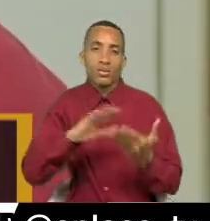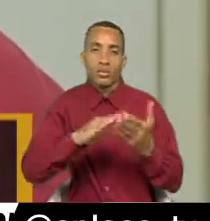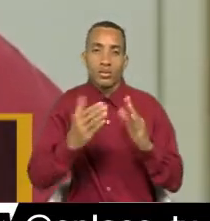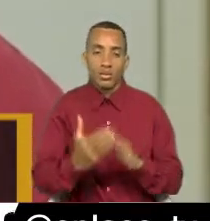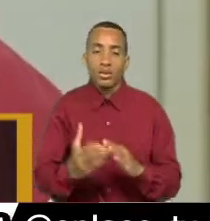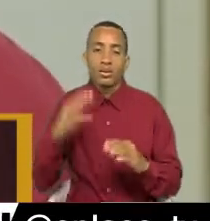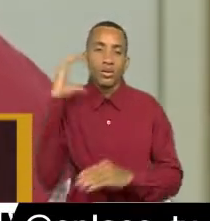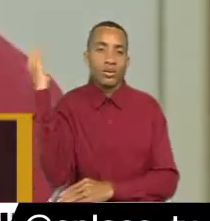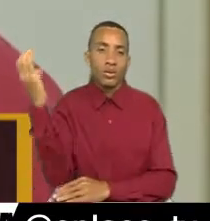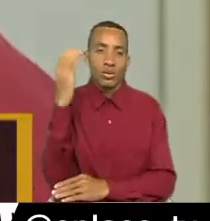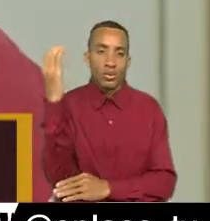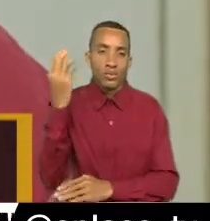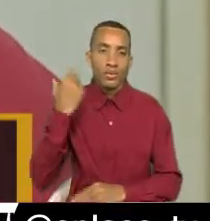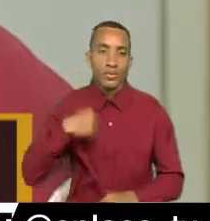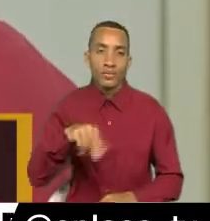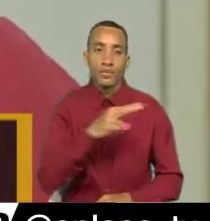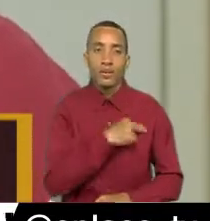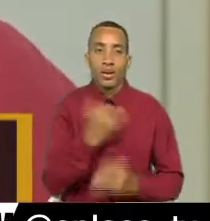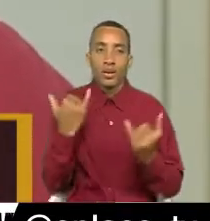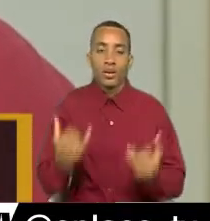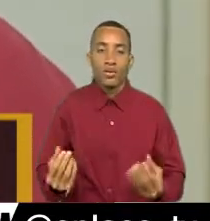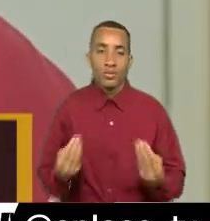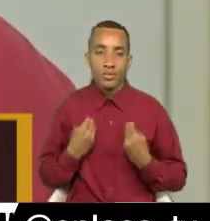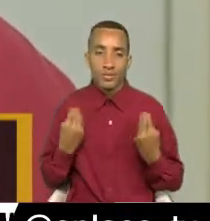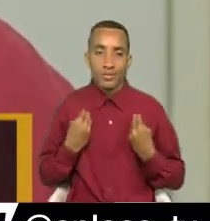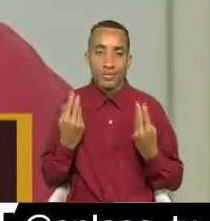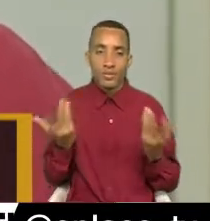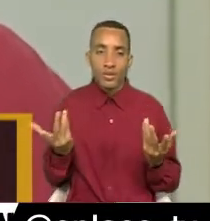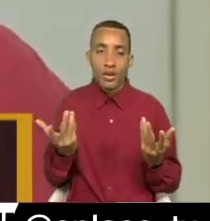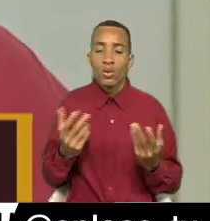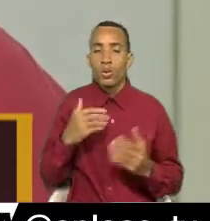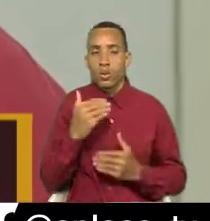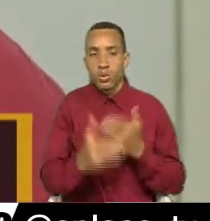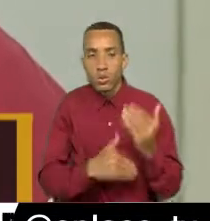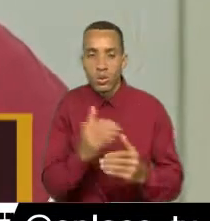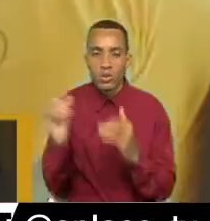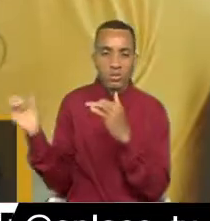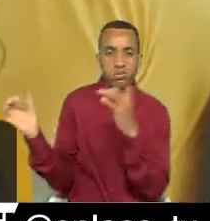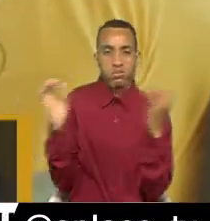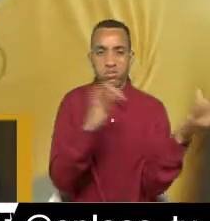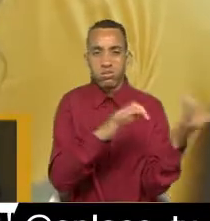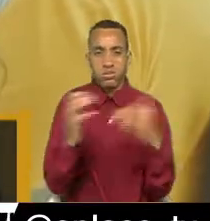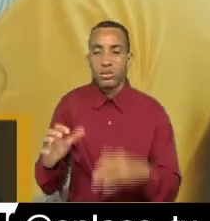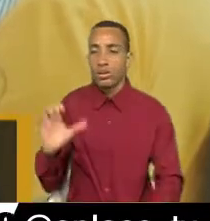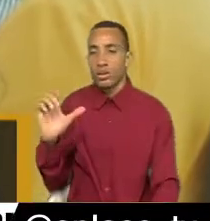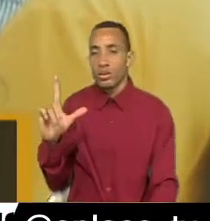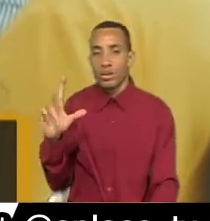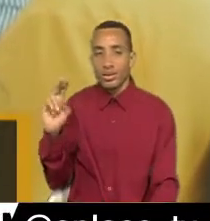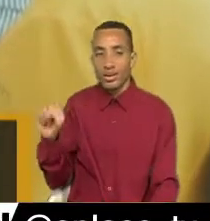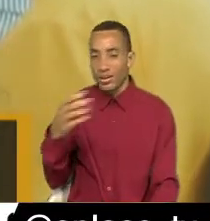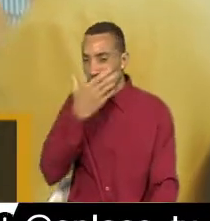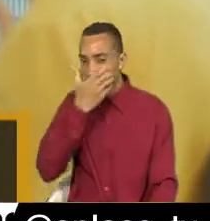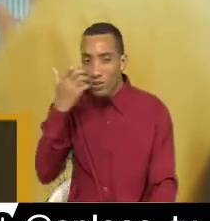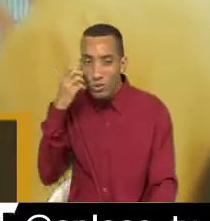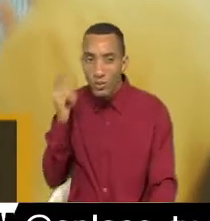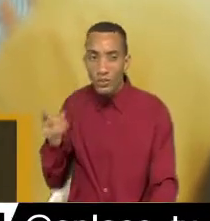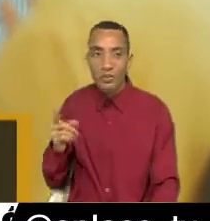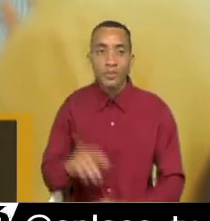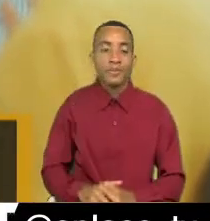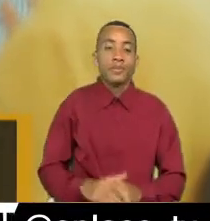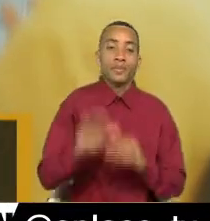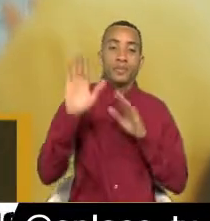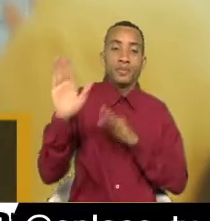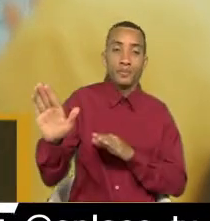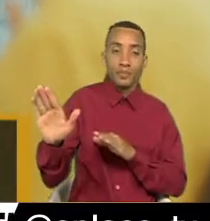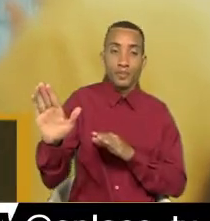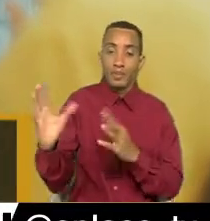pero sobre todo nosotros que vivimos actualmente este proceso de guerra con el ELN. Por su parte, Pedro Trujillo, representante del